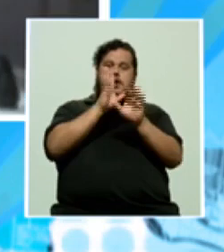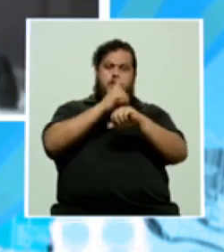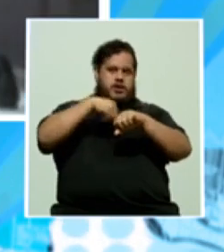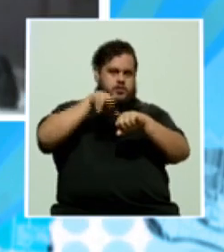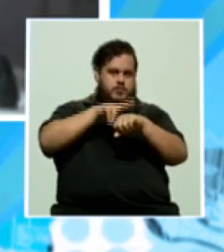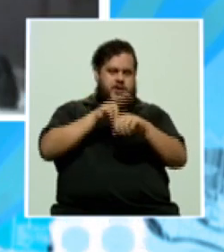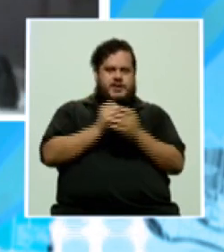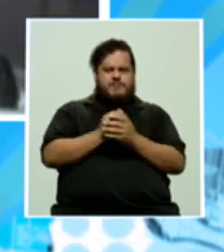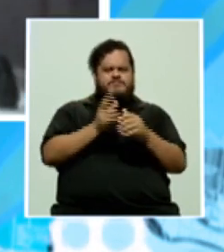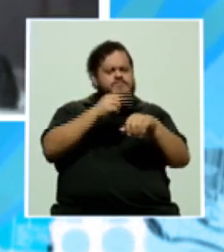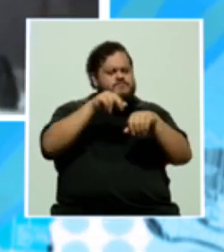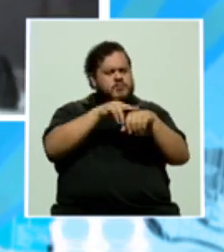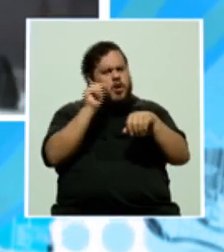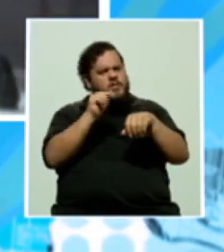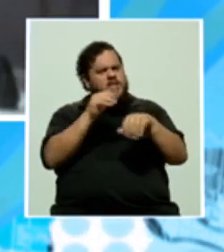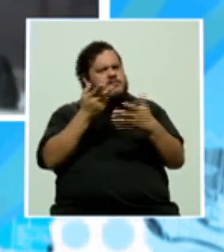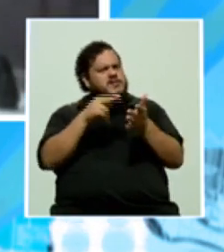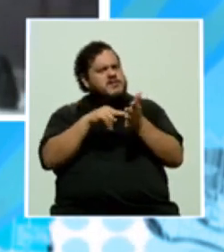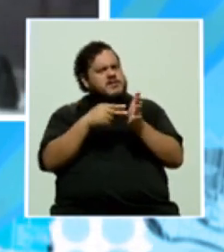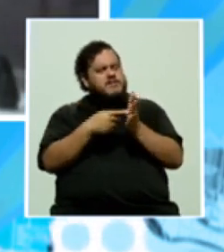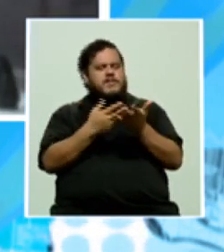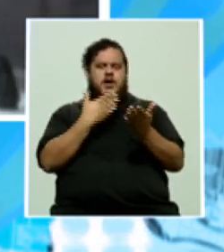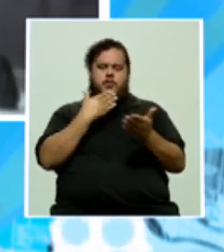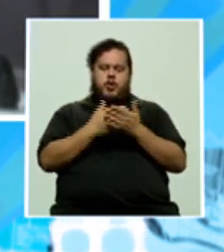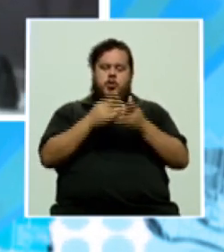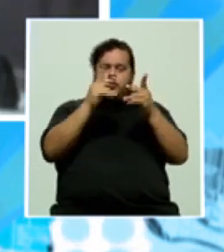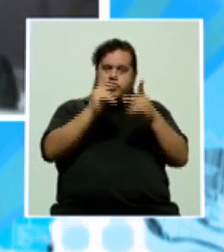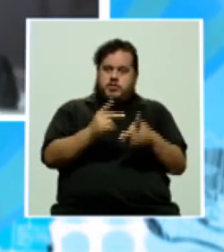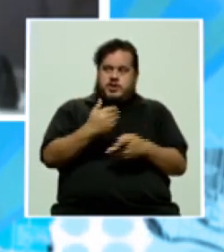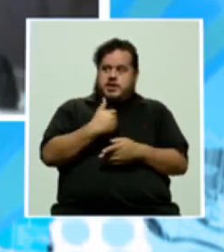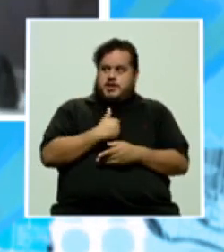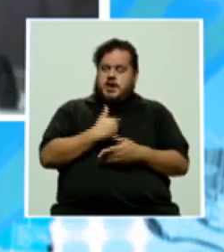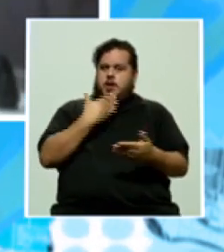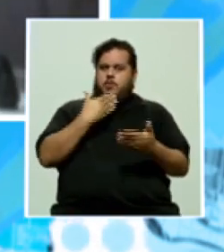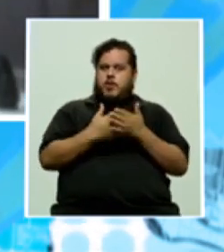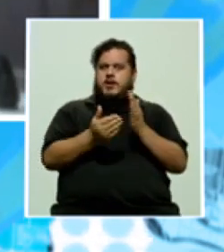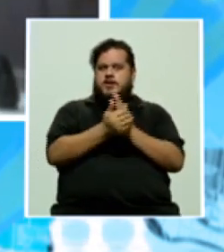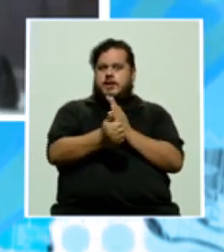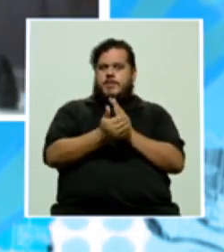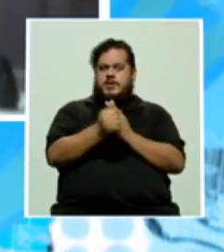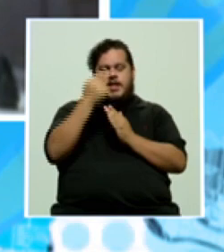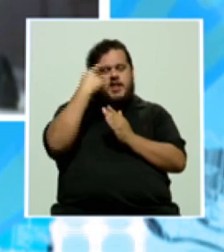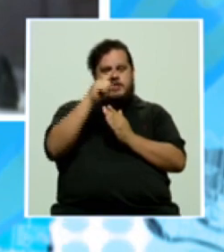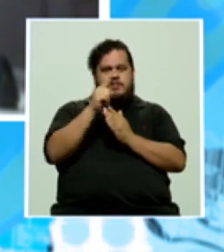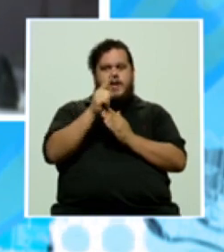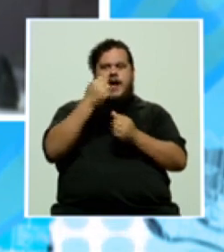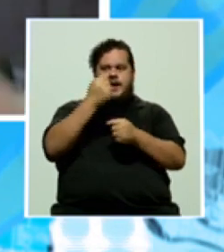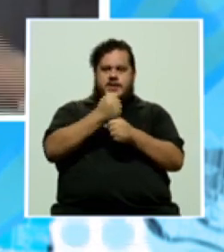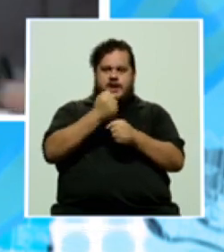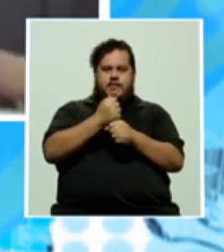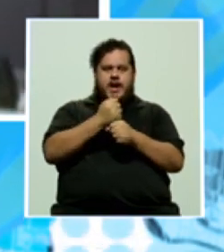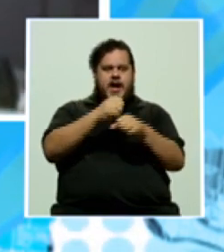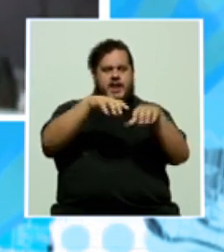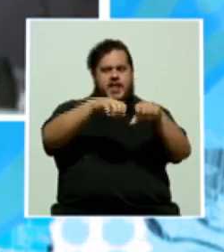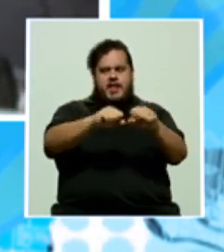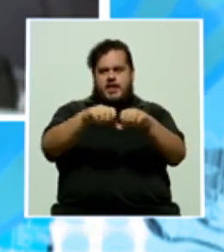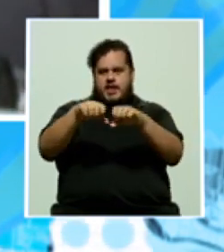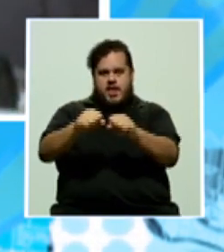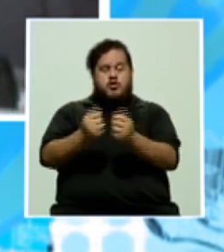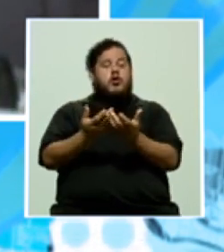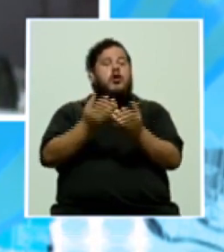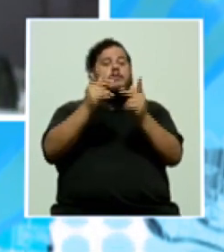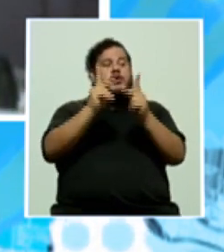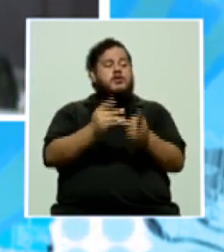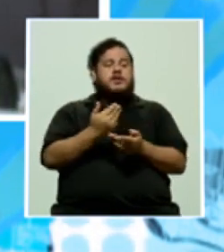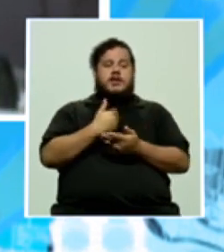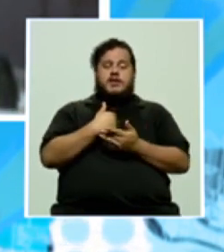me refiero a personas que tienen ciertas capacidades para ejercer las posiciones en las que están, personas que tienen experiencia en temas